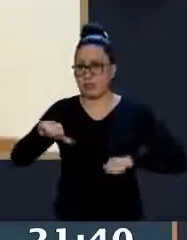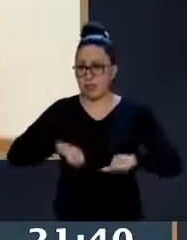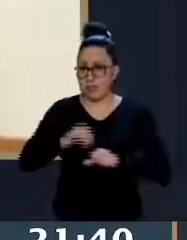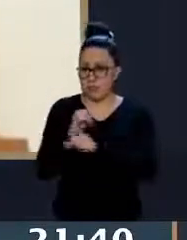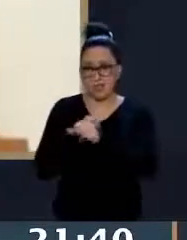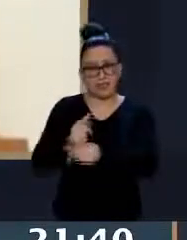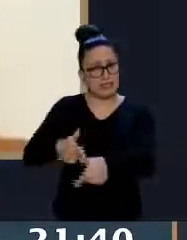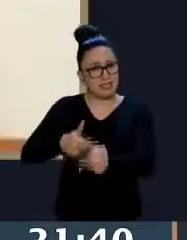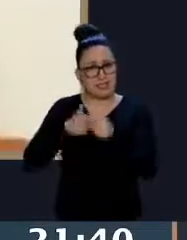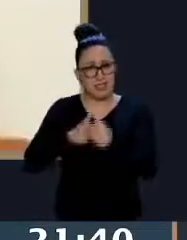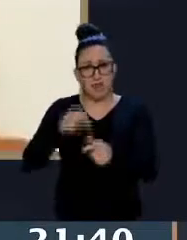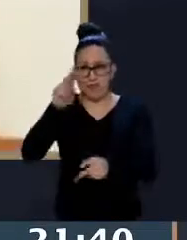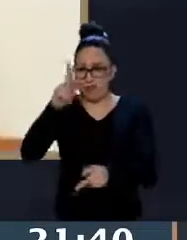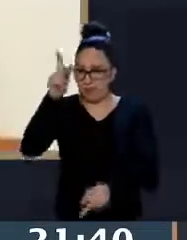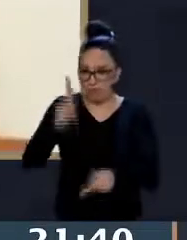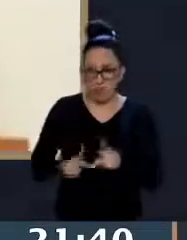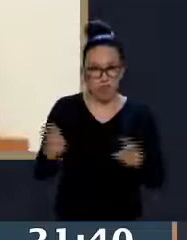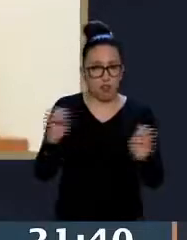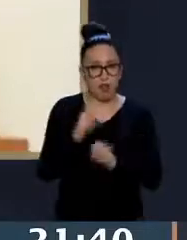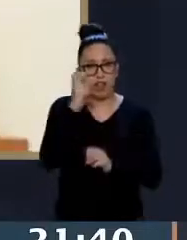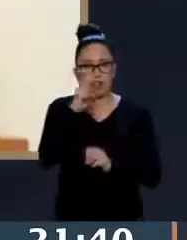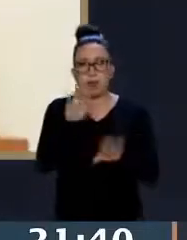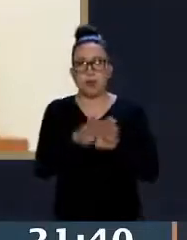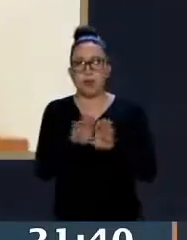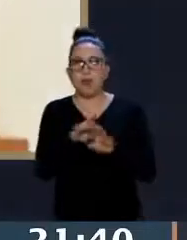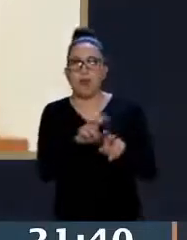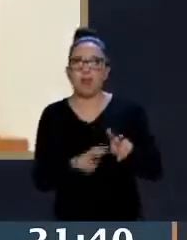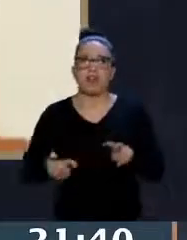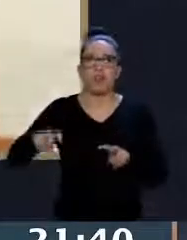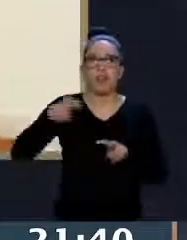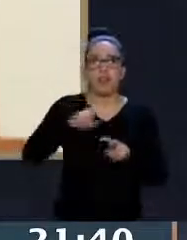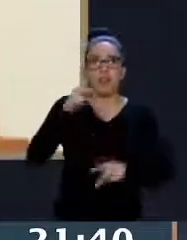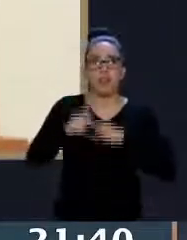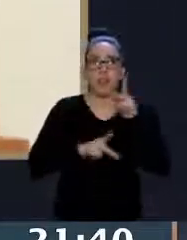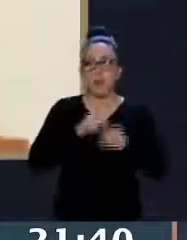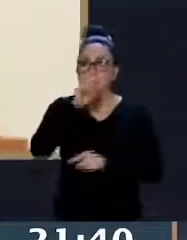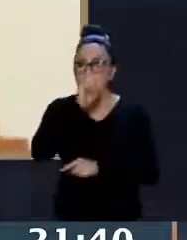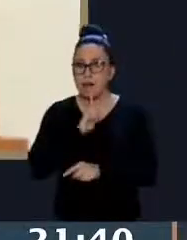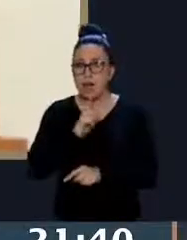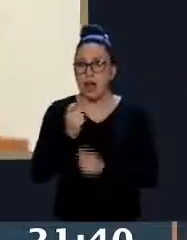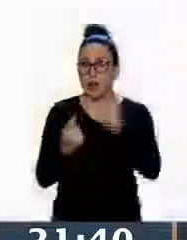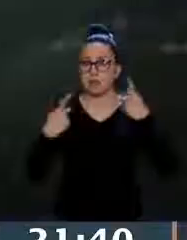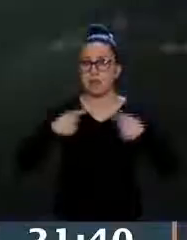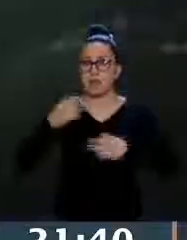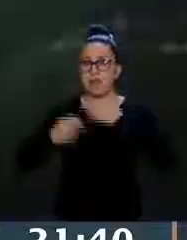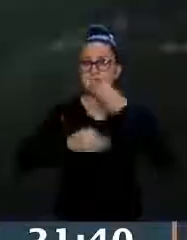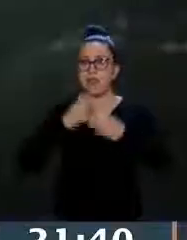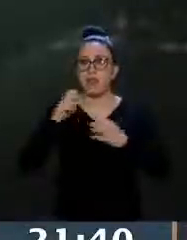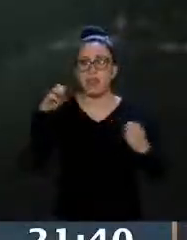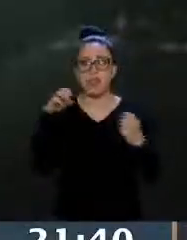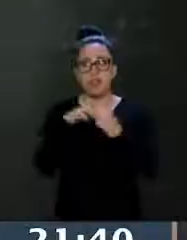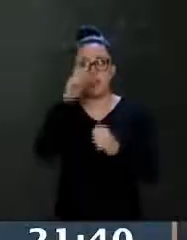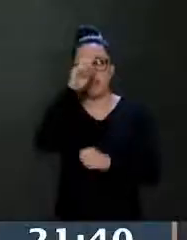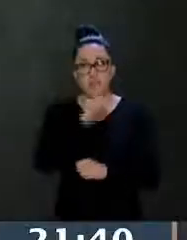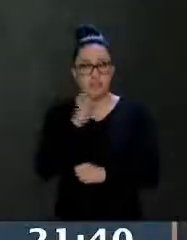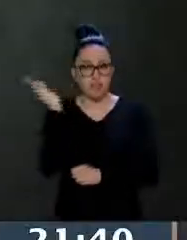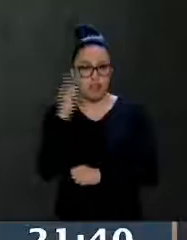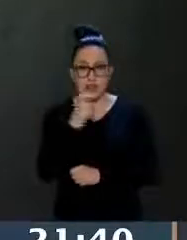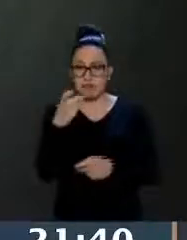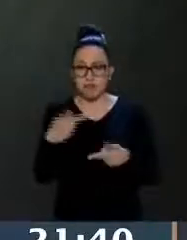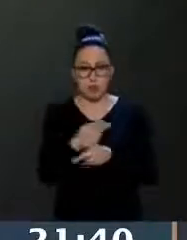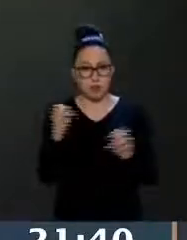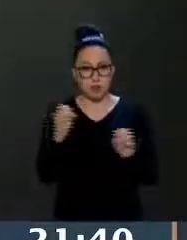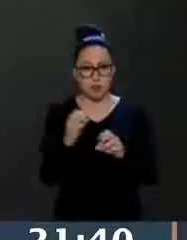ha pasado nada la catástrofe que que muchos anunciaban pues no sucedió la iniciativa tampoco